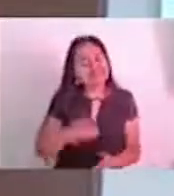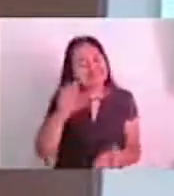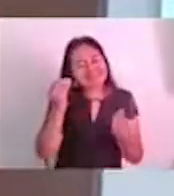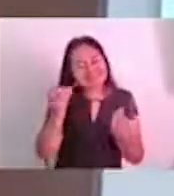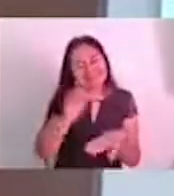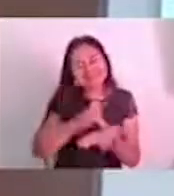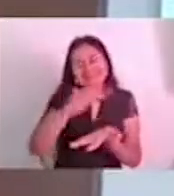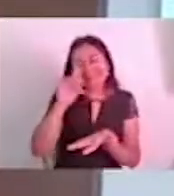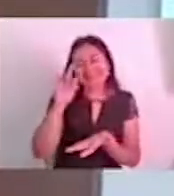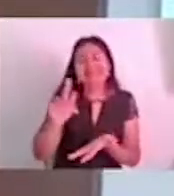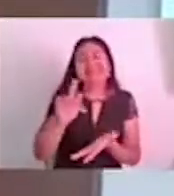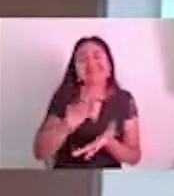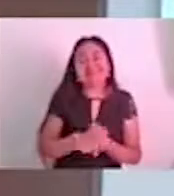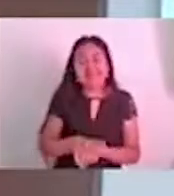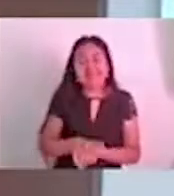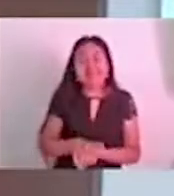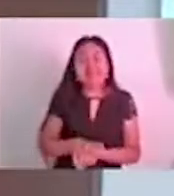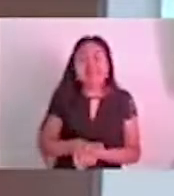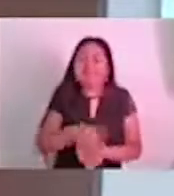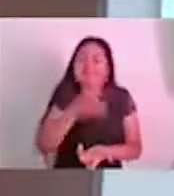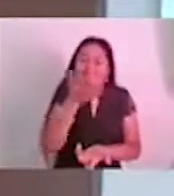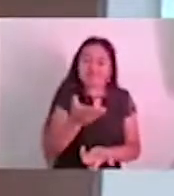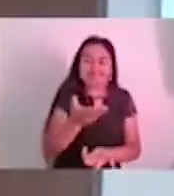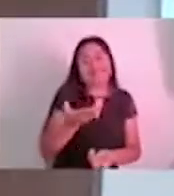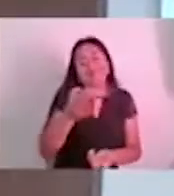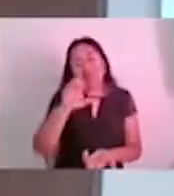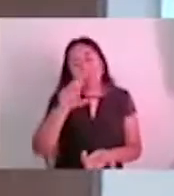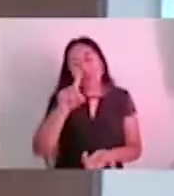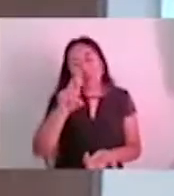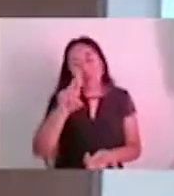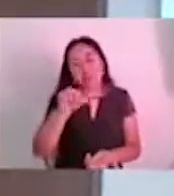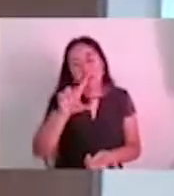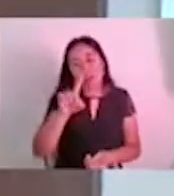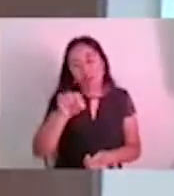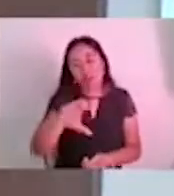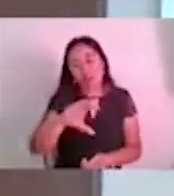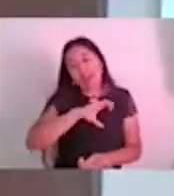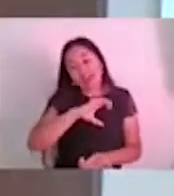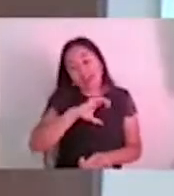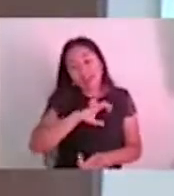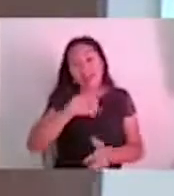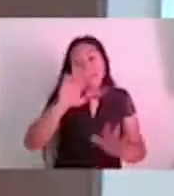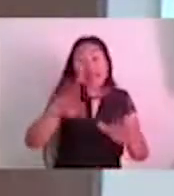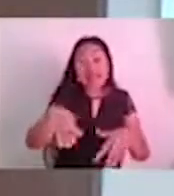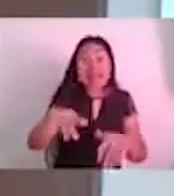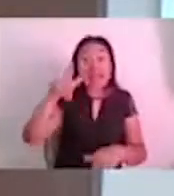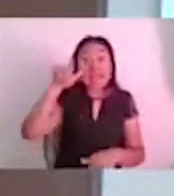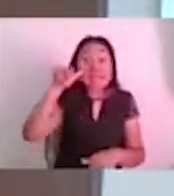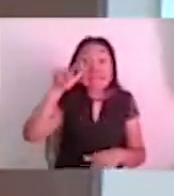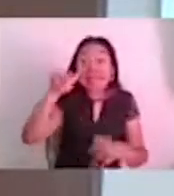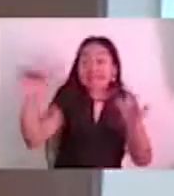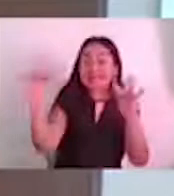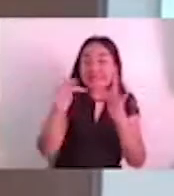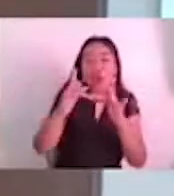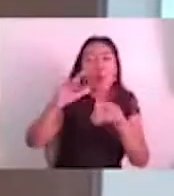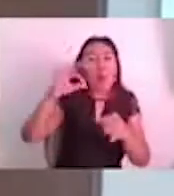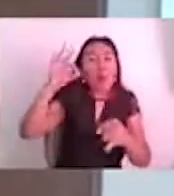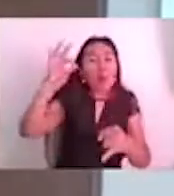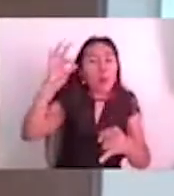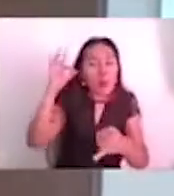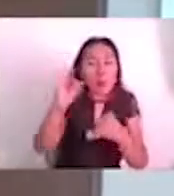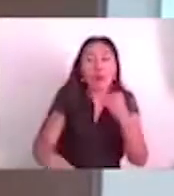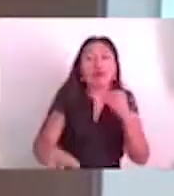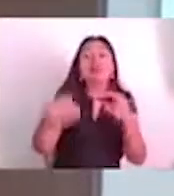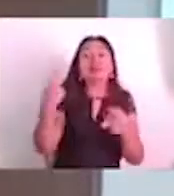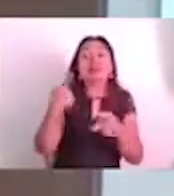muchísimas gracias, mi querido Eduardo. Y bueno, el día de mañana es nuestra última, la quinta sesión, que estará a cargo